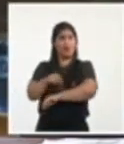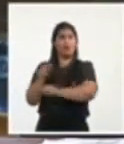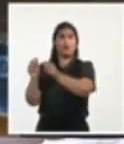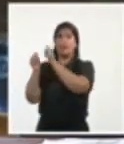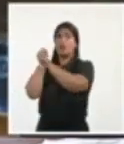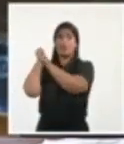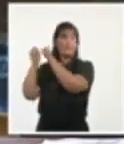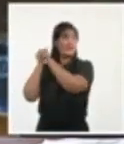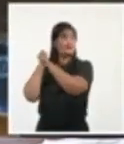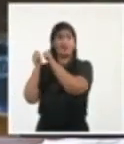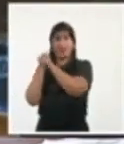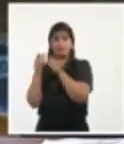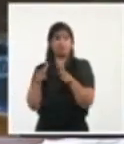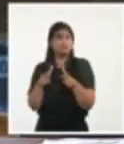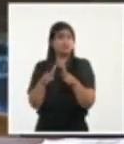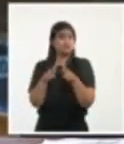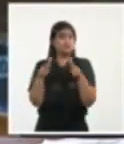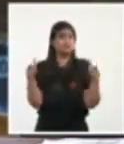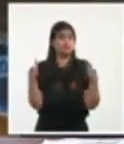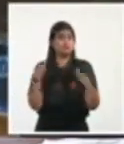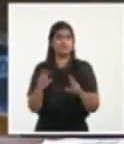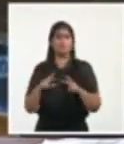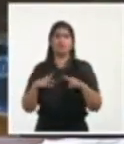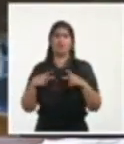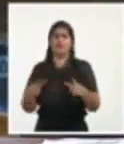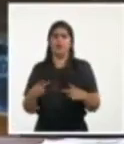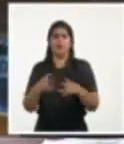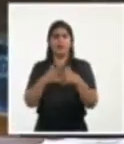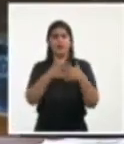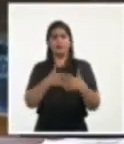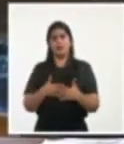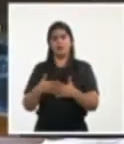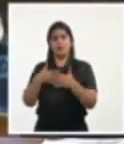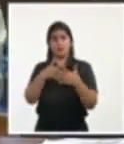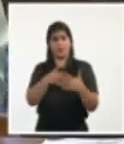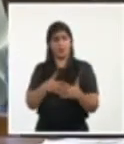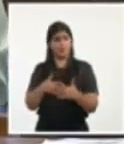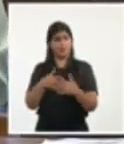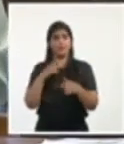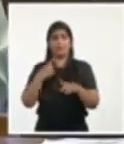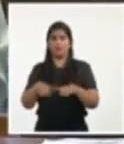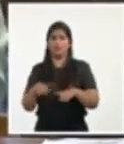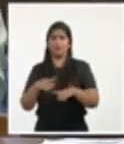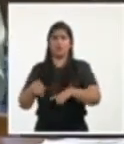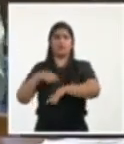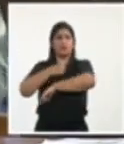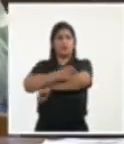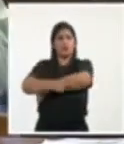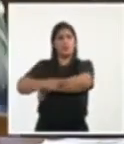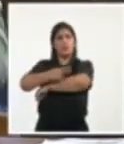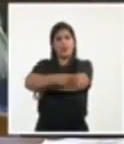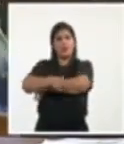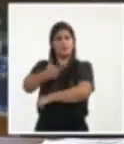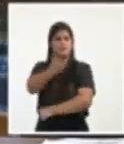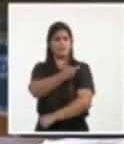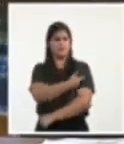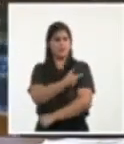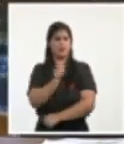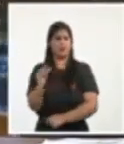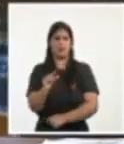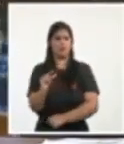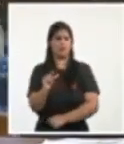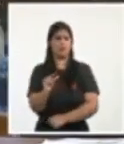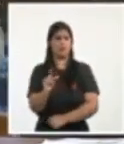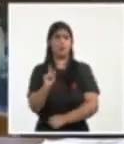la transmisión que han tenido. Estados Unidos también lo ha estado teniendo, y otros países con bajos porcentajes de vacunación hoy están